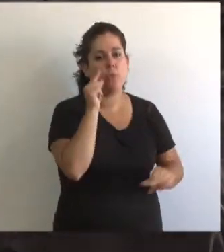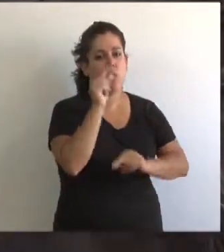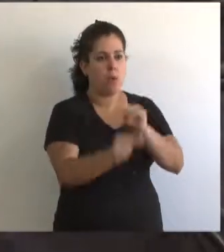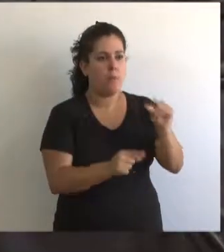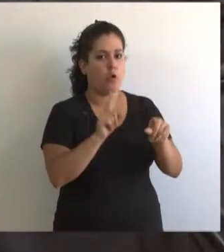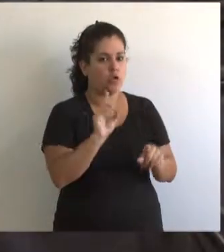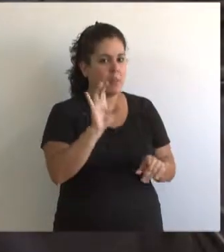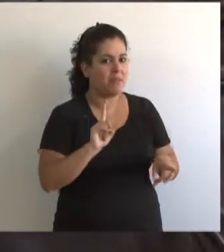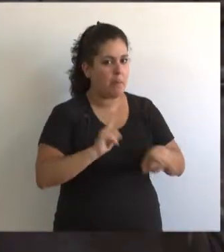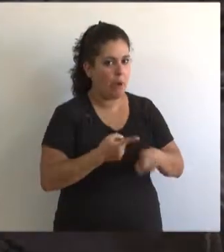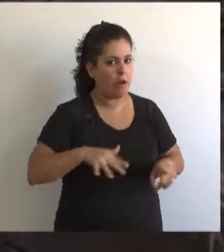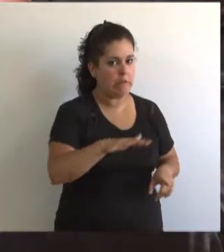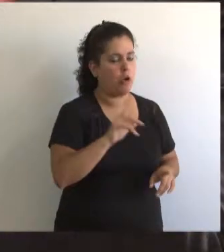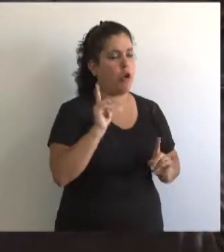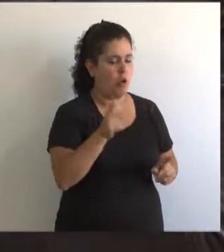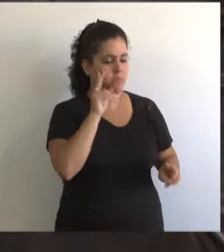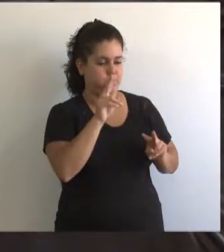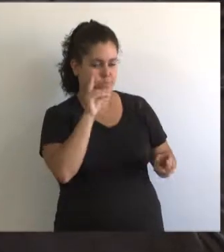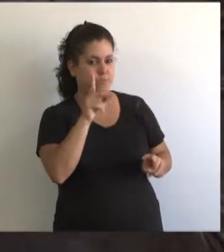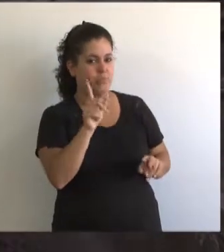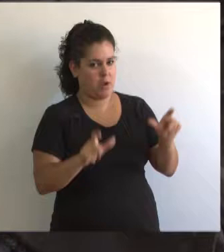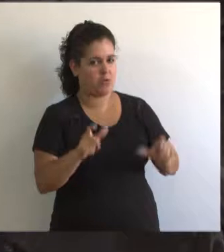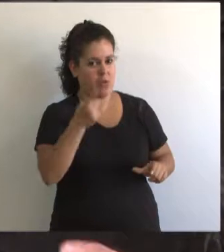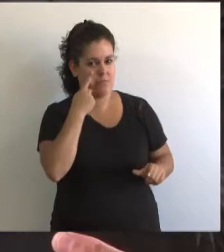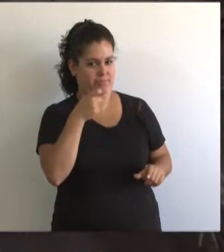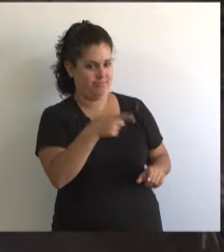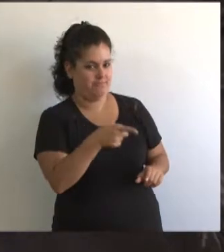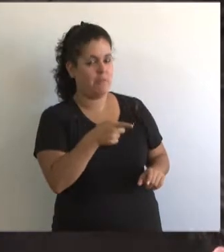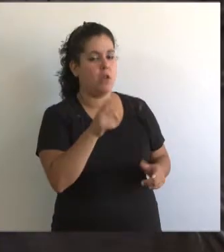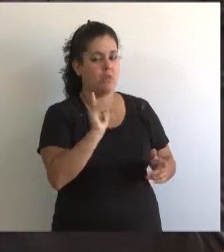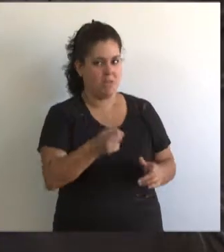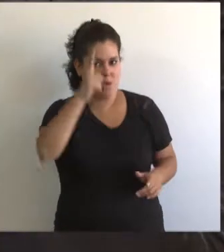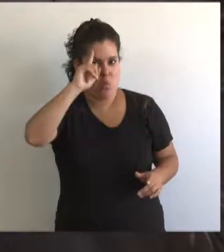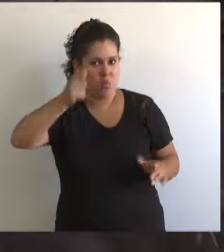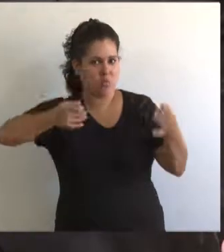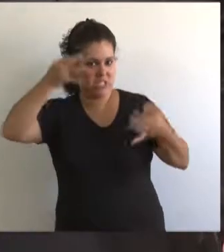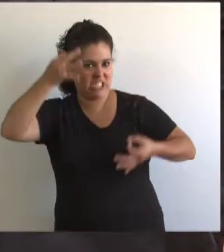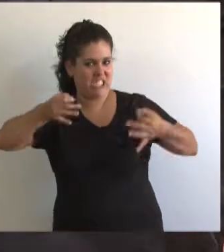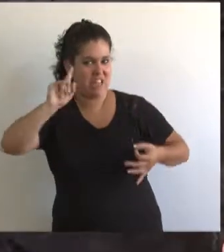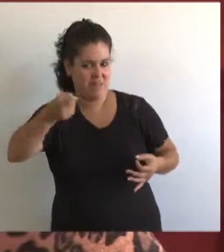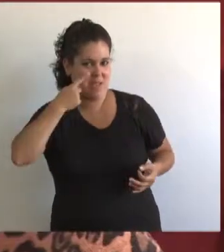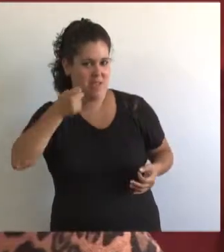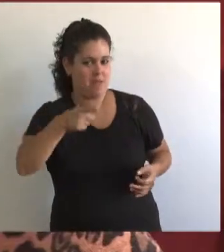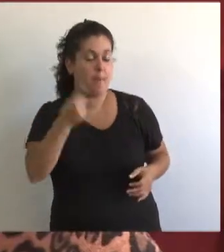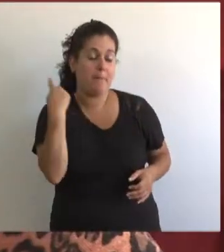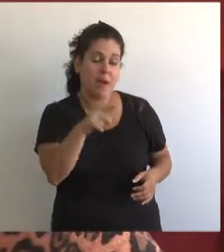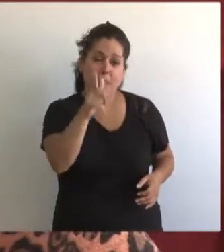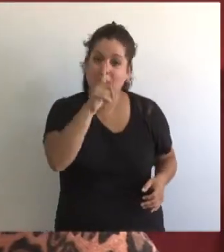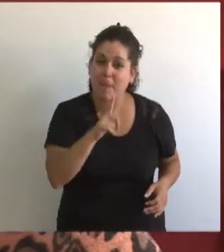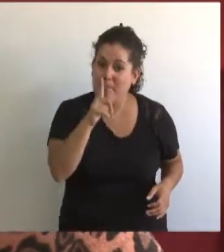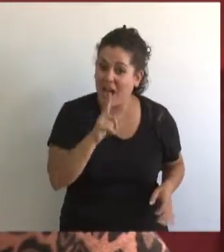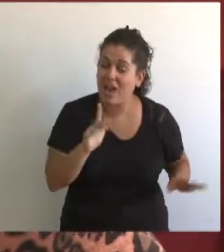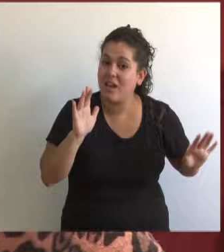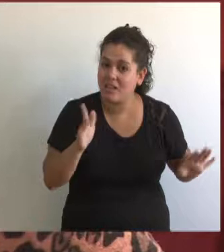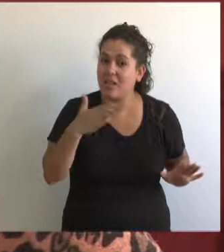dirimiendo no solo en el ámbito político y en la consideración de la gente, sino también en algunos casos en la justicia, ¿no? Pero me parece